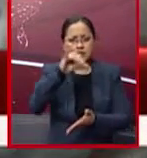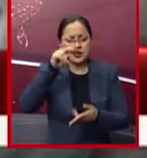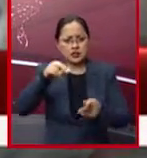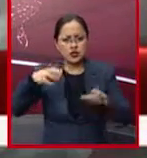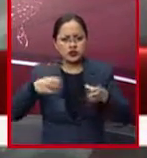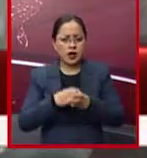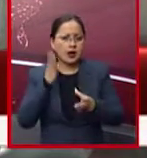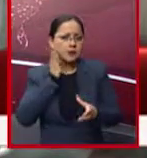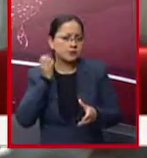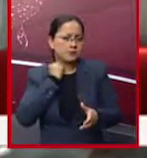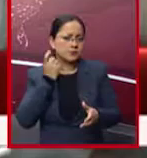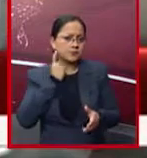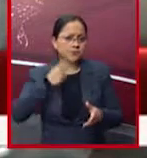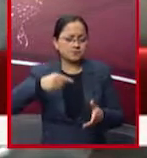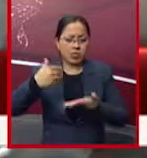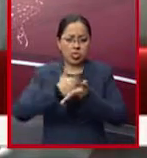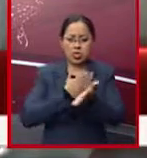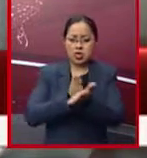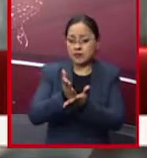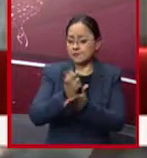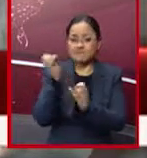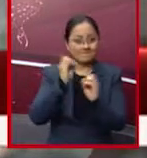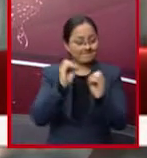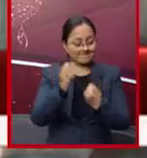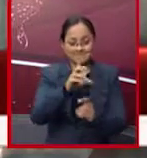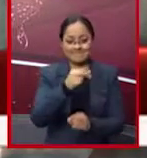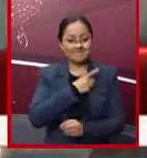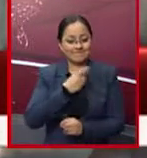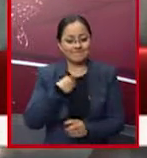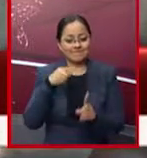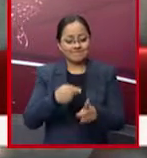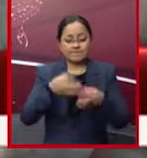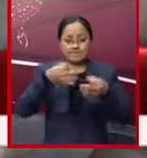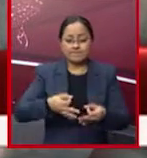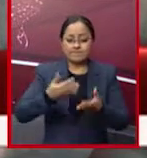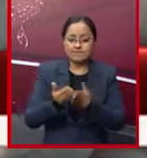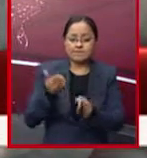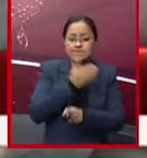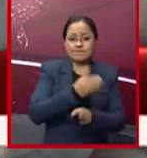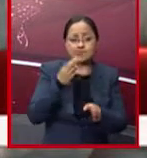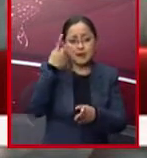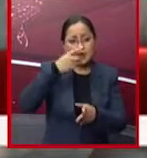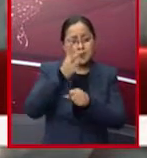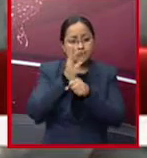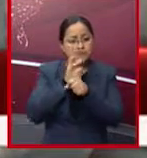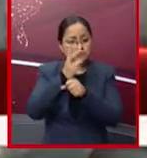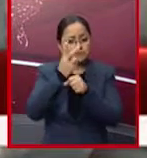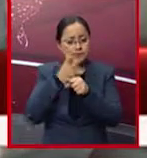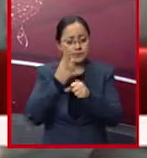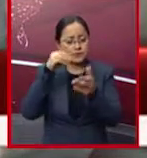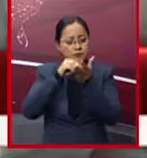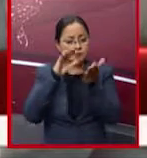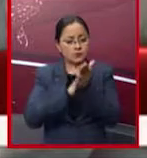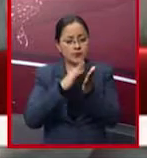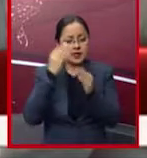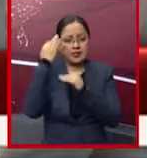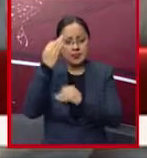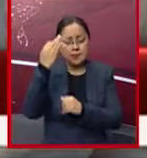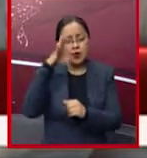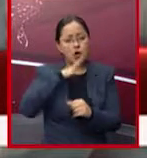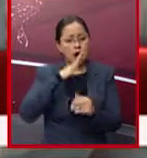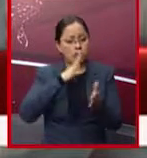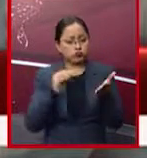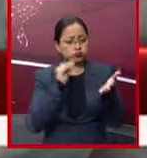el escalonamiento con el que fue propuesto originalmente el texto de la convocatoria es el que se tenía